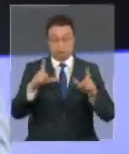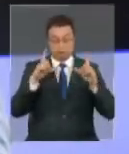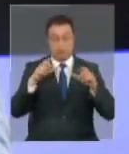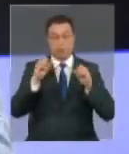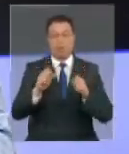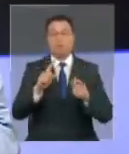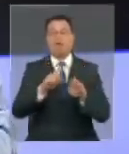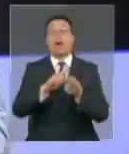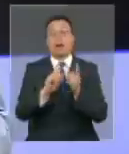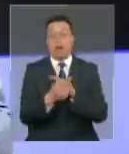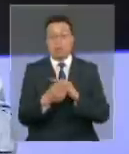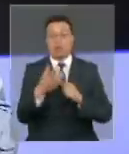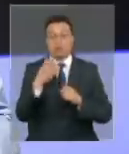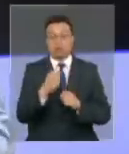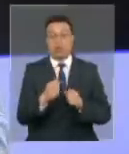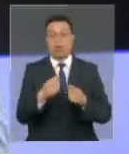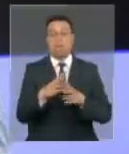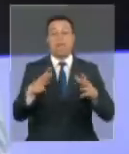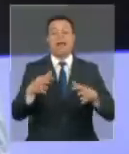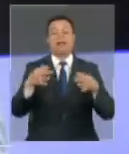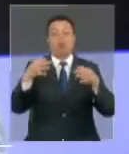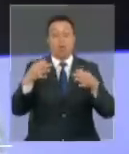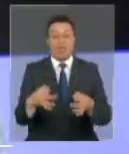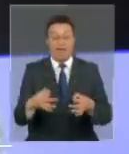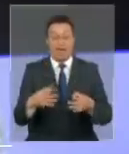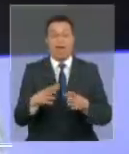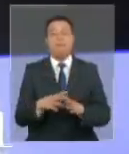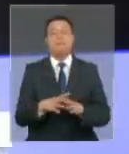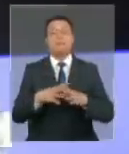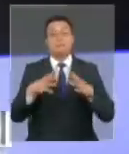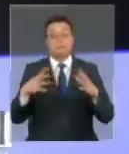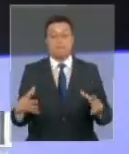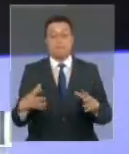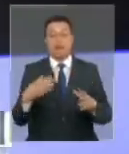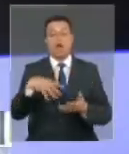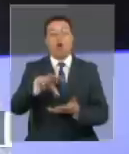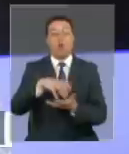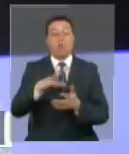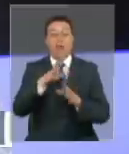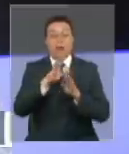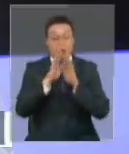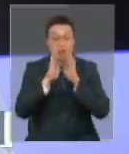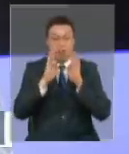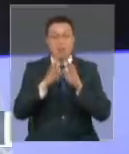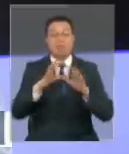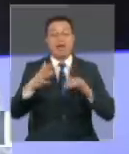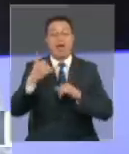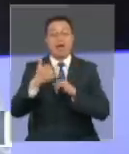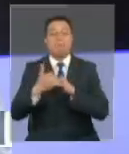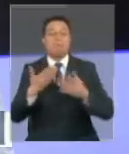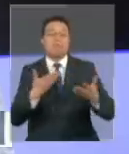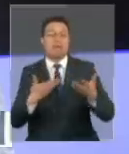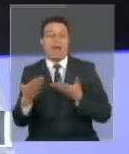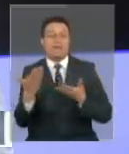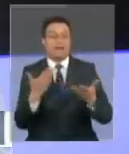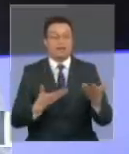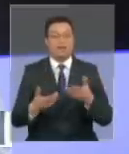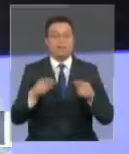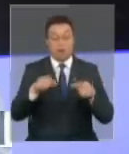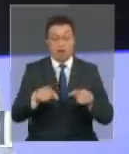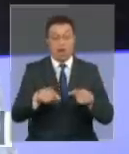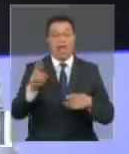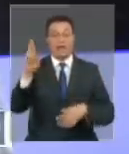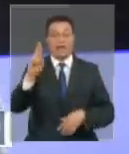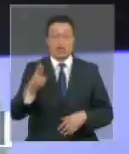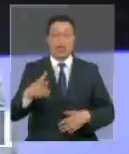del cambio, la alternativa de más seguridad, la alternativa de una comuna más limpia, una comuna más amigable. Hoy día Recoleta